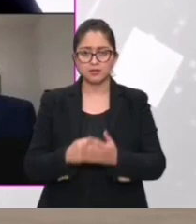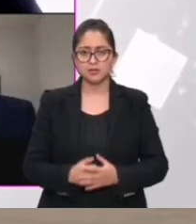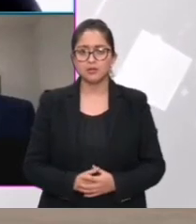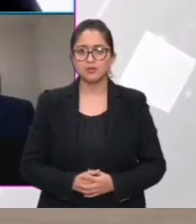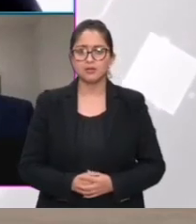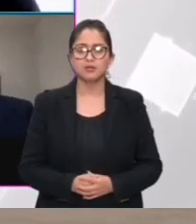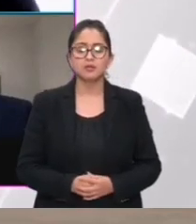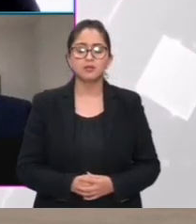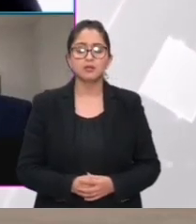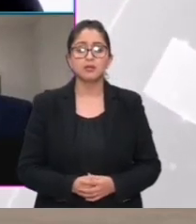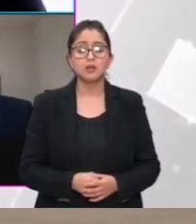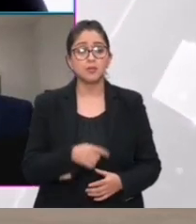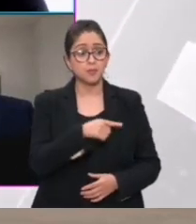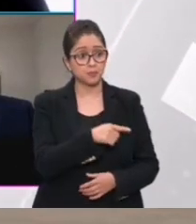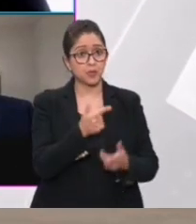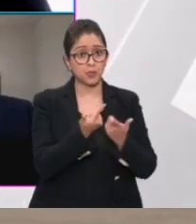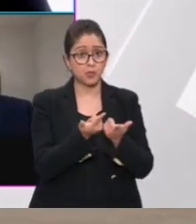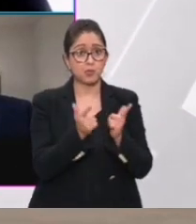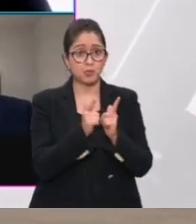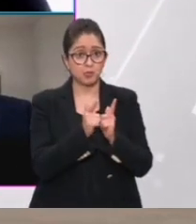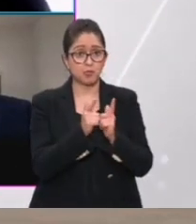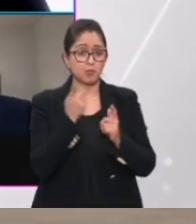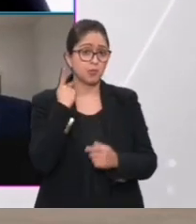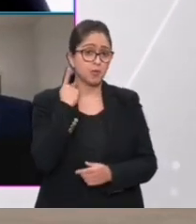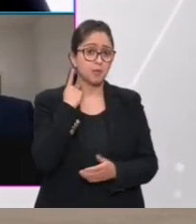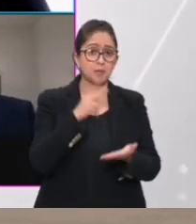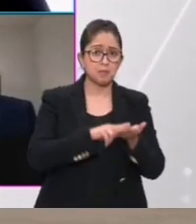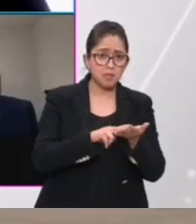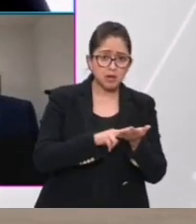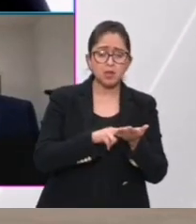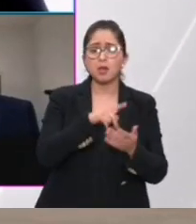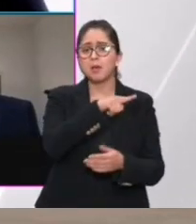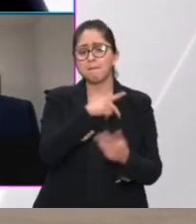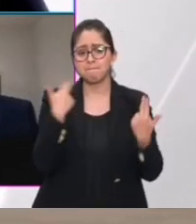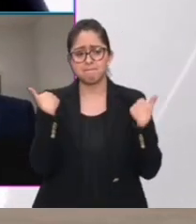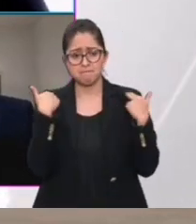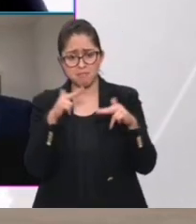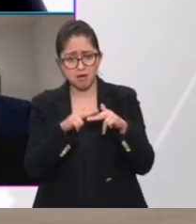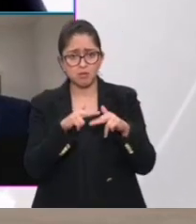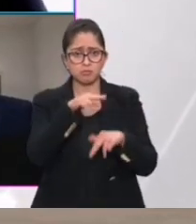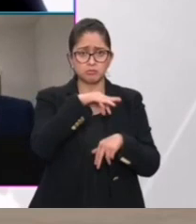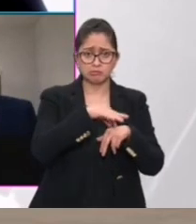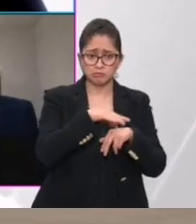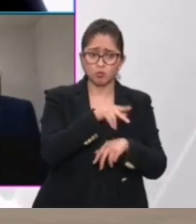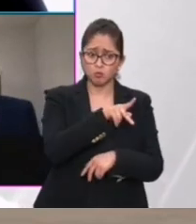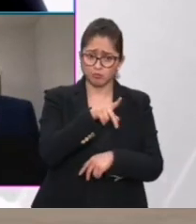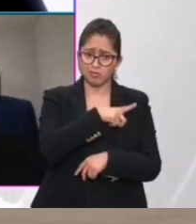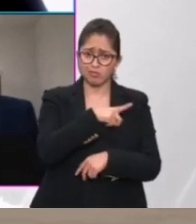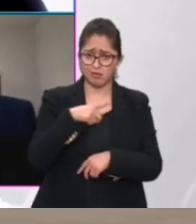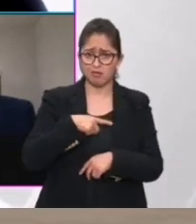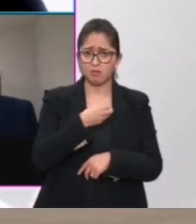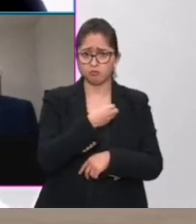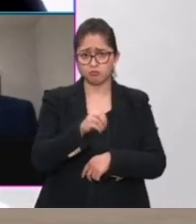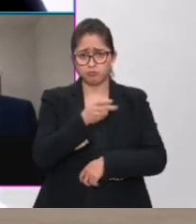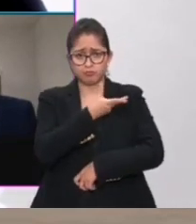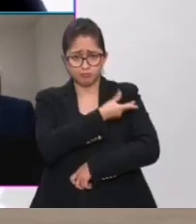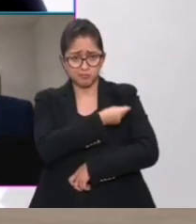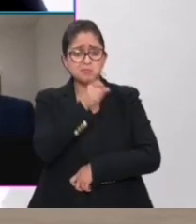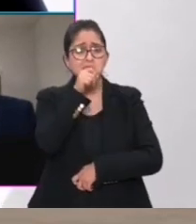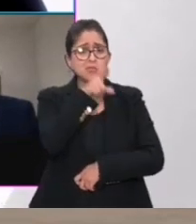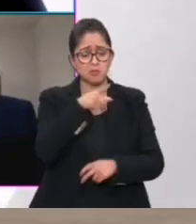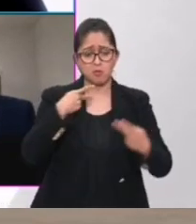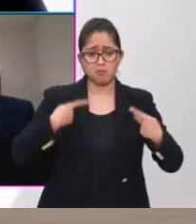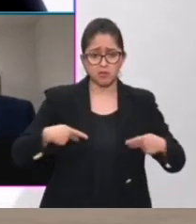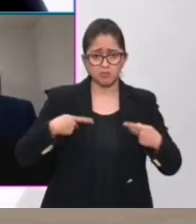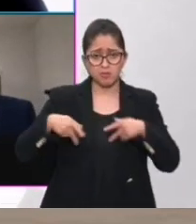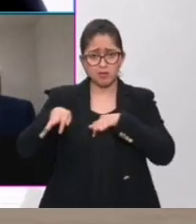En el Partido Verde consideramos que todos los médicos y maestros deben ser vacunados, al igual que el personal que labora dentro de los